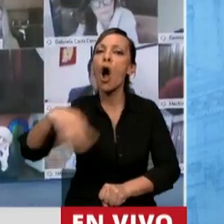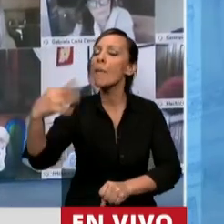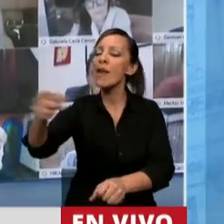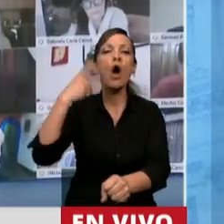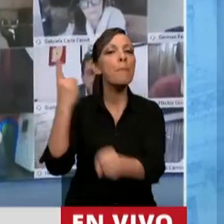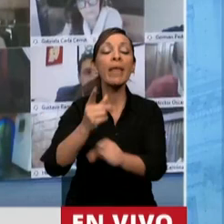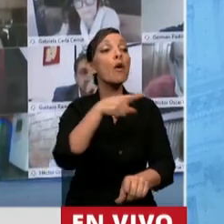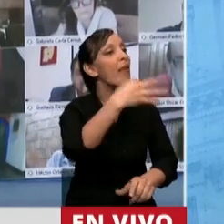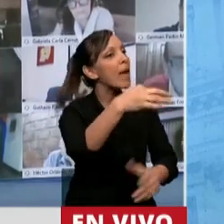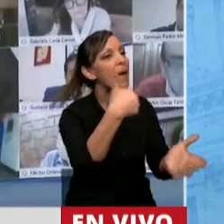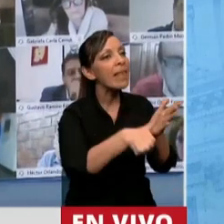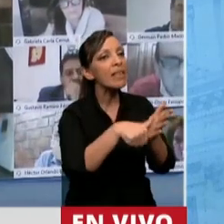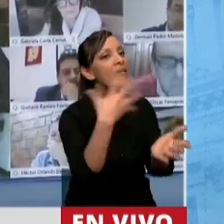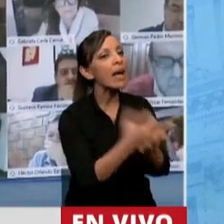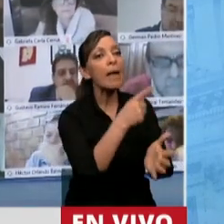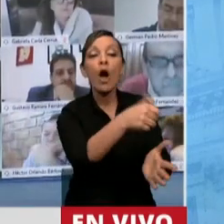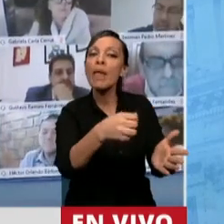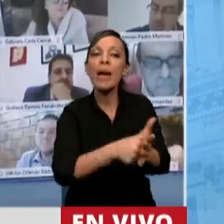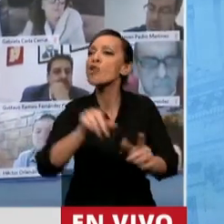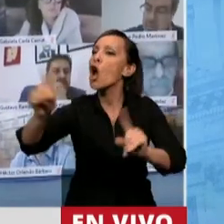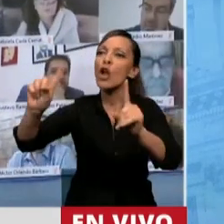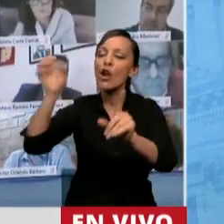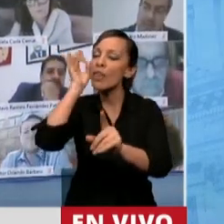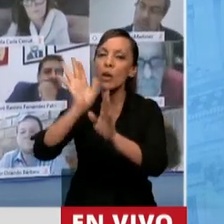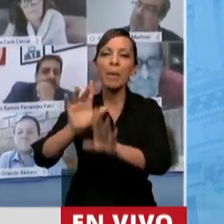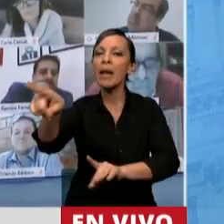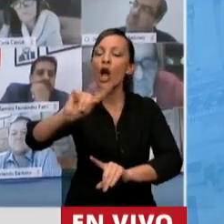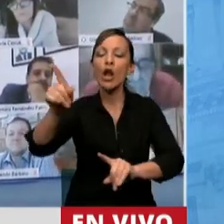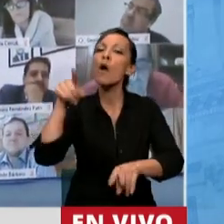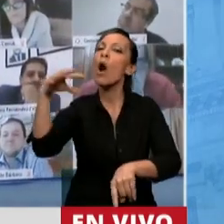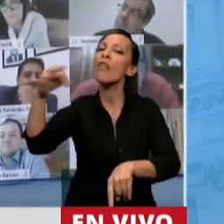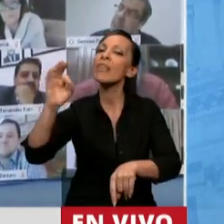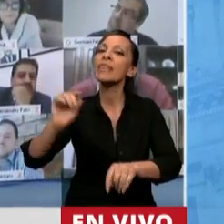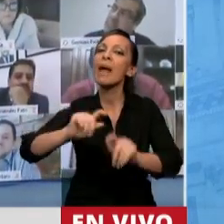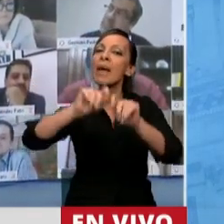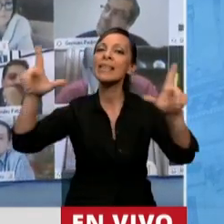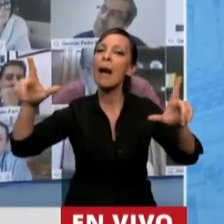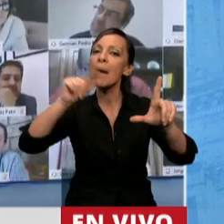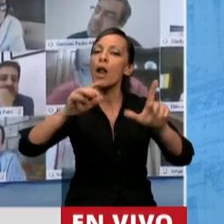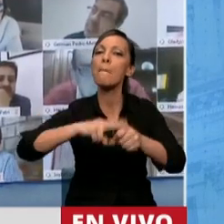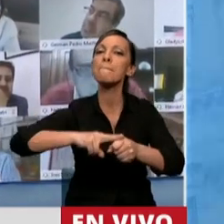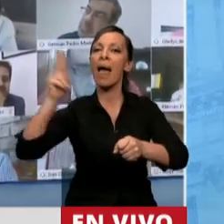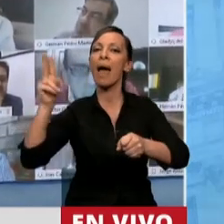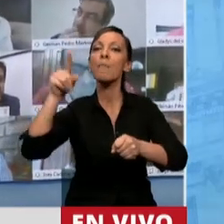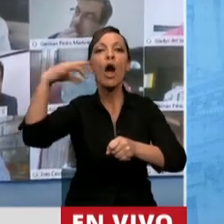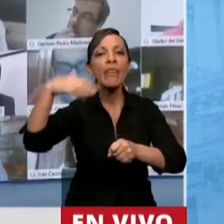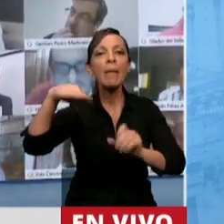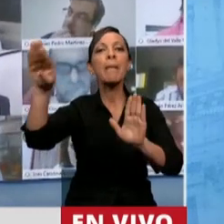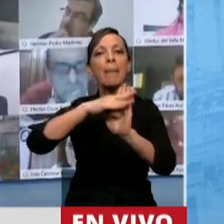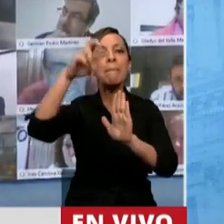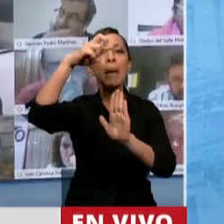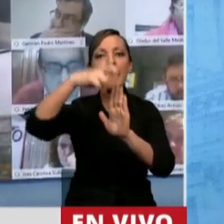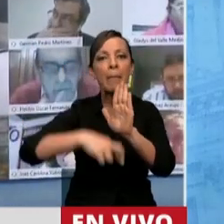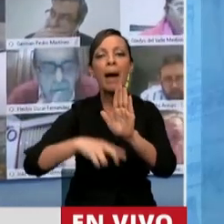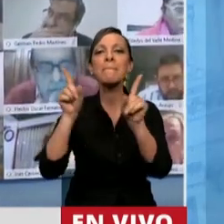No nos ponga puede obligar. El dedito. No, discúlpeme. No, usted tiene que activar el tablero y tiene que tomar lista conforme el